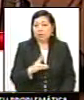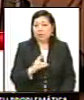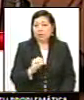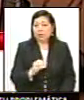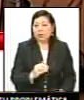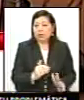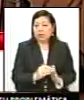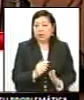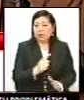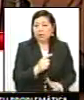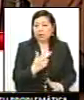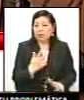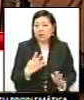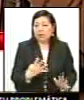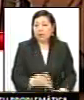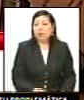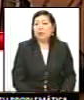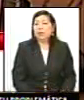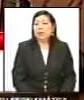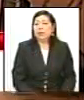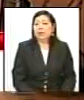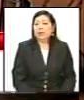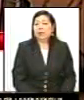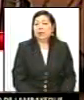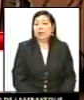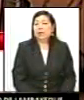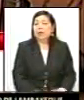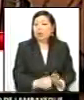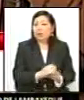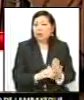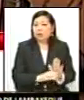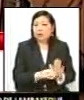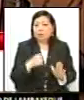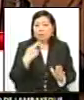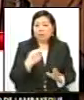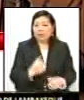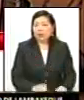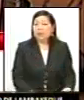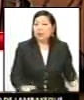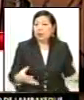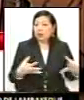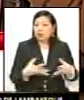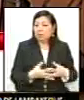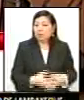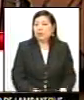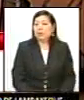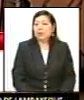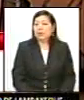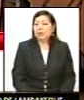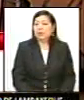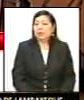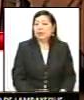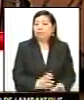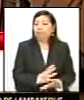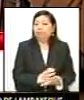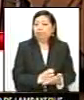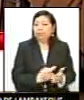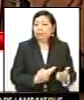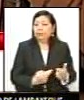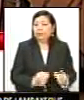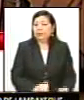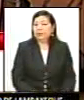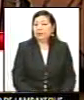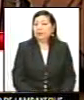del artículo 139, inciso 2 de la Constitución Política y la comisión del delito de omisión, rehusamiento